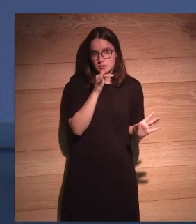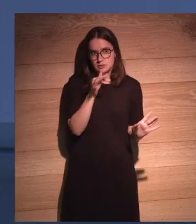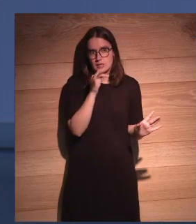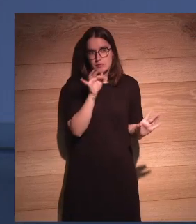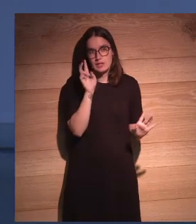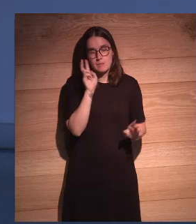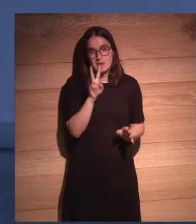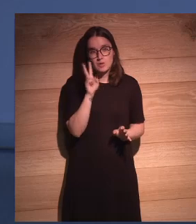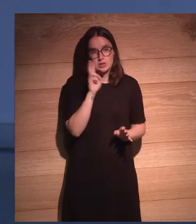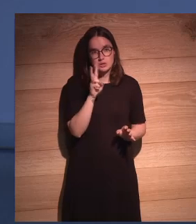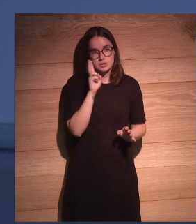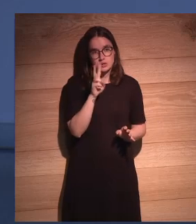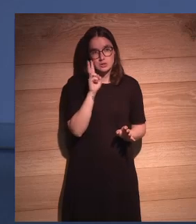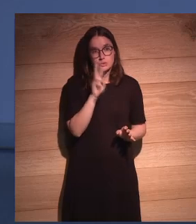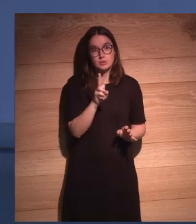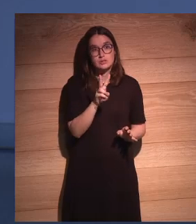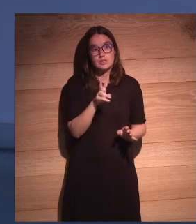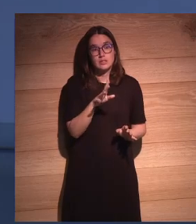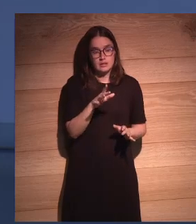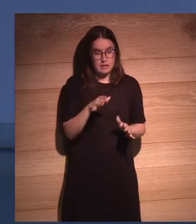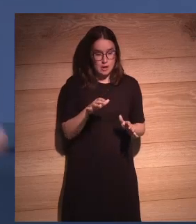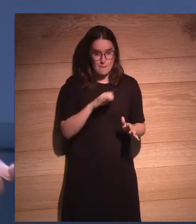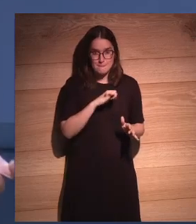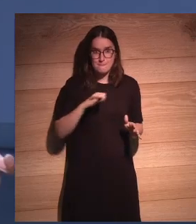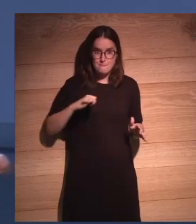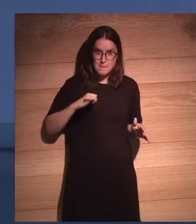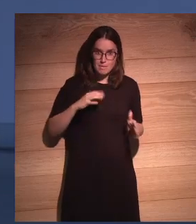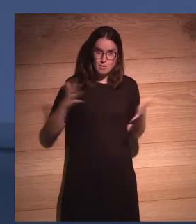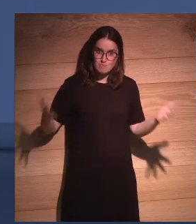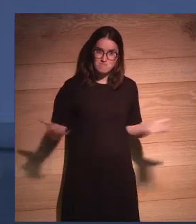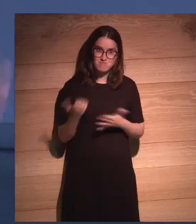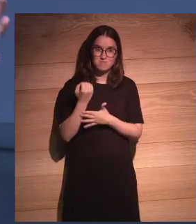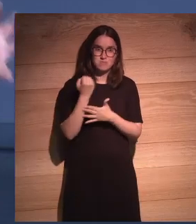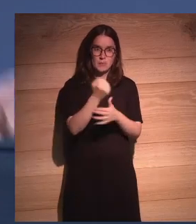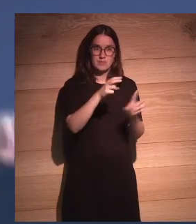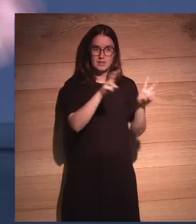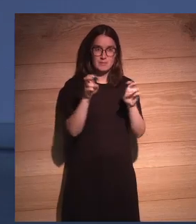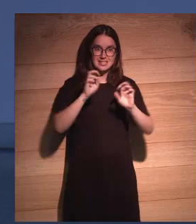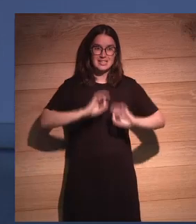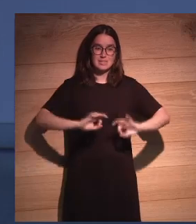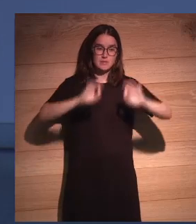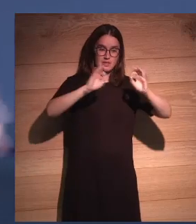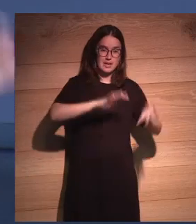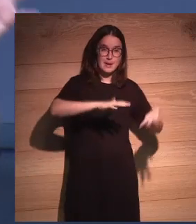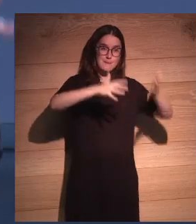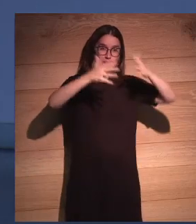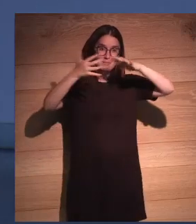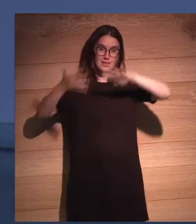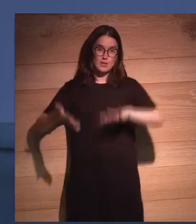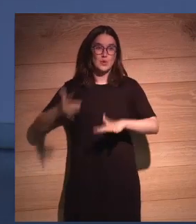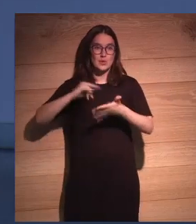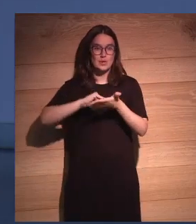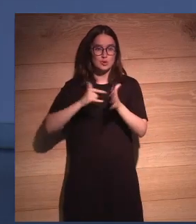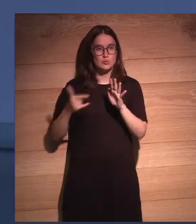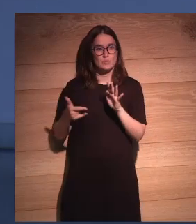Y vemos que la iniciativa privada es la que está impulsando todos estos temas, sobre todo la implementación de esos